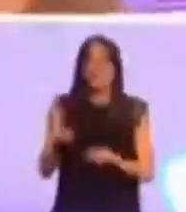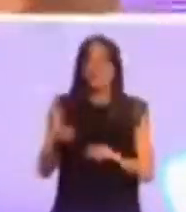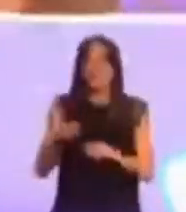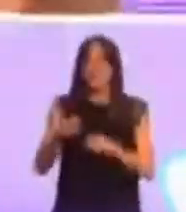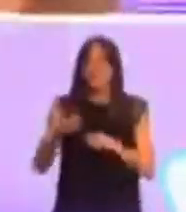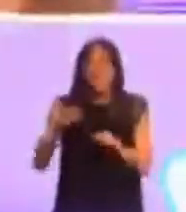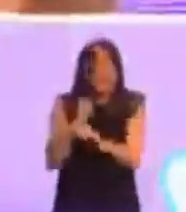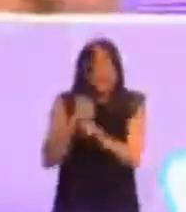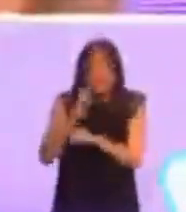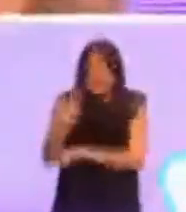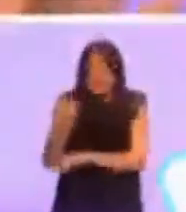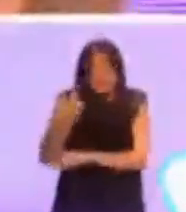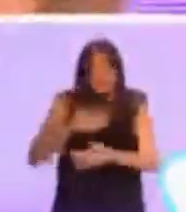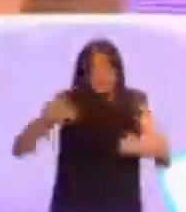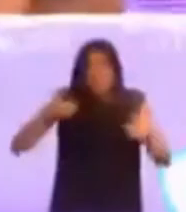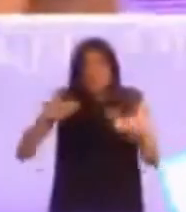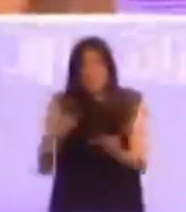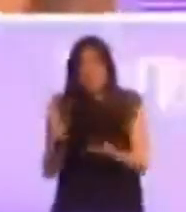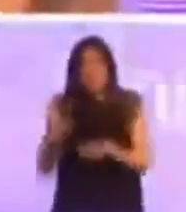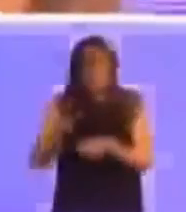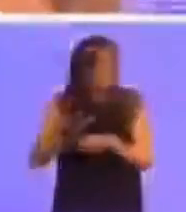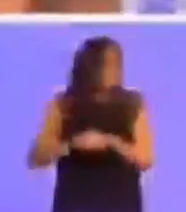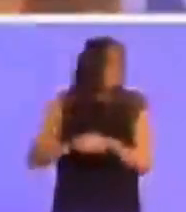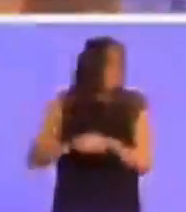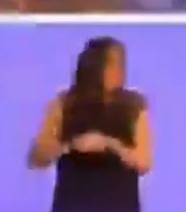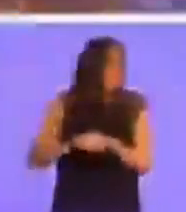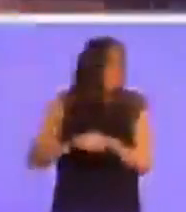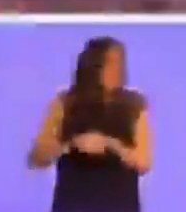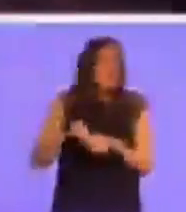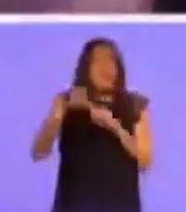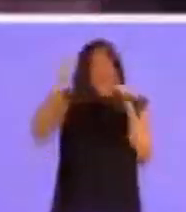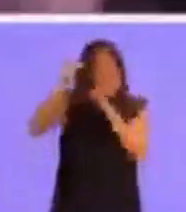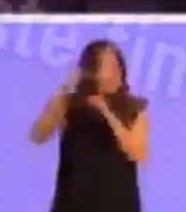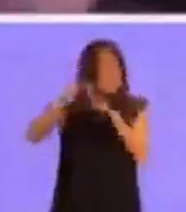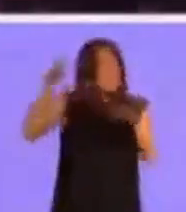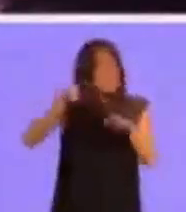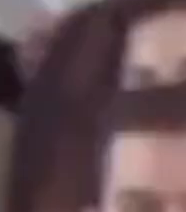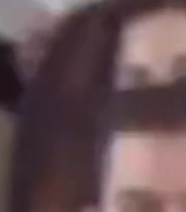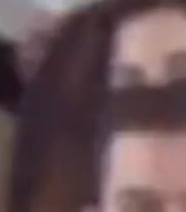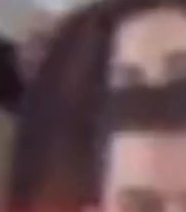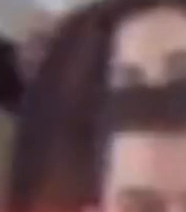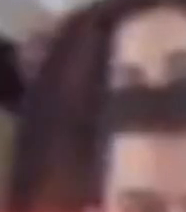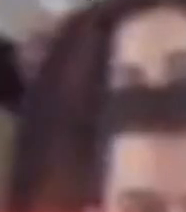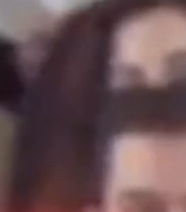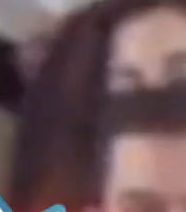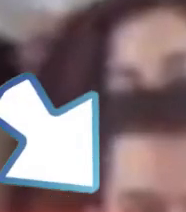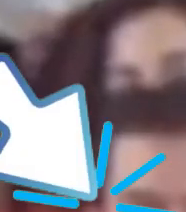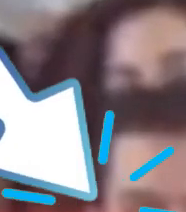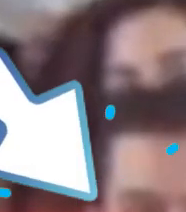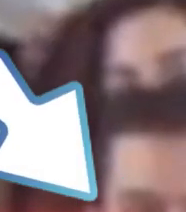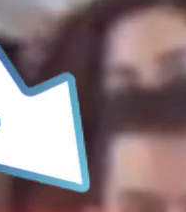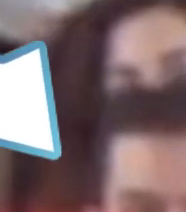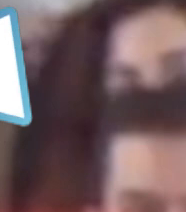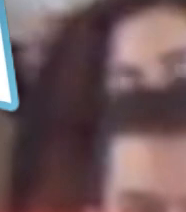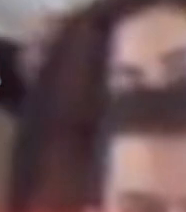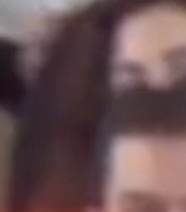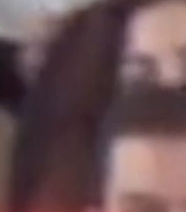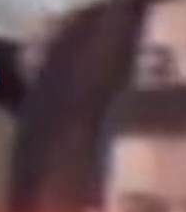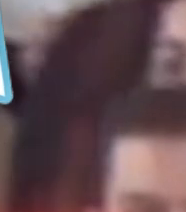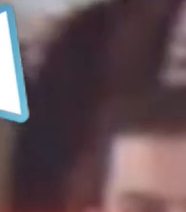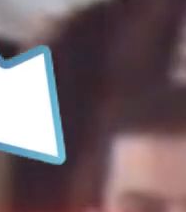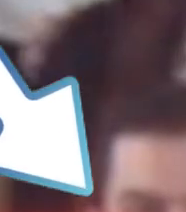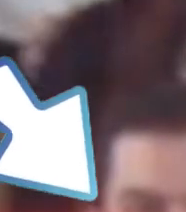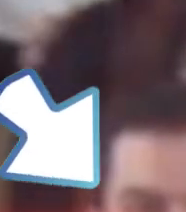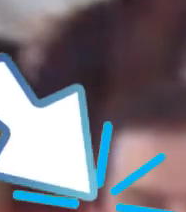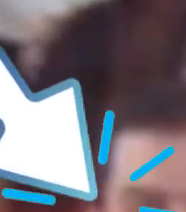llegar también a pensar que ella también puede reventar ese techo de cristal. En el próximo Consejo de Ministros